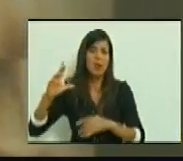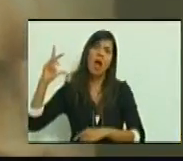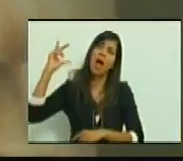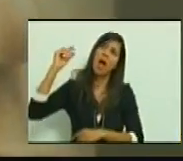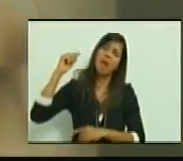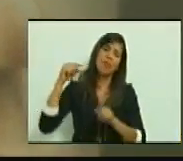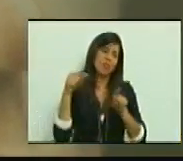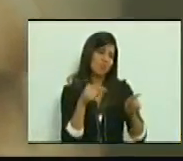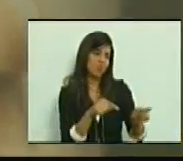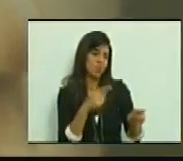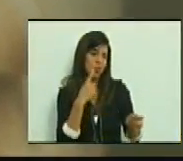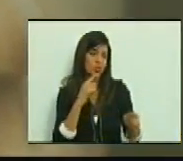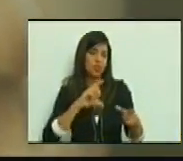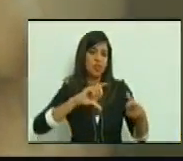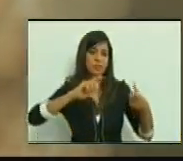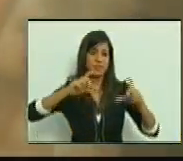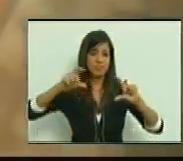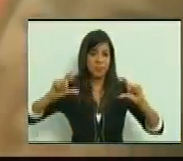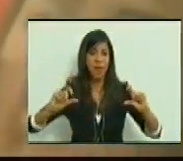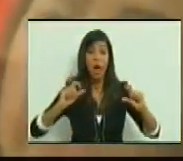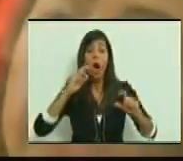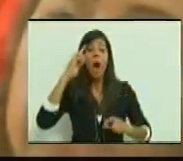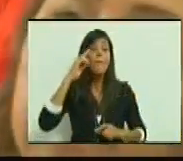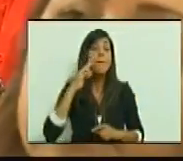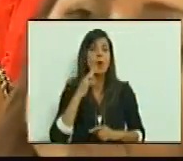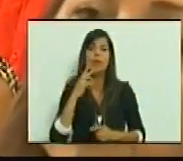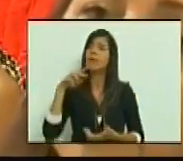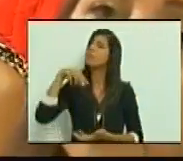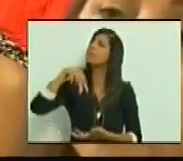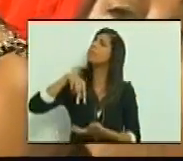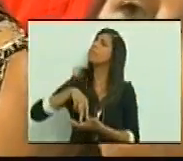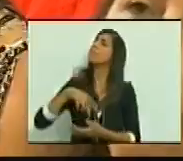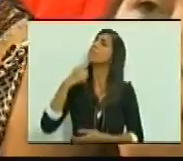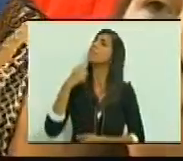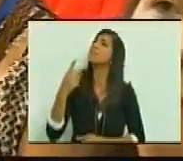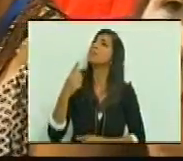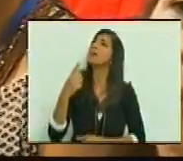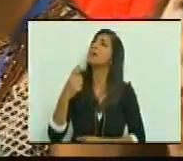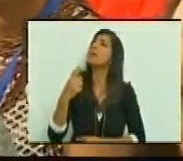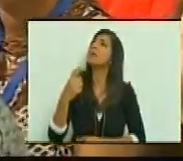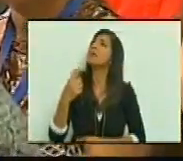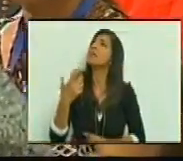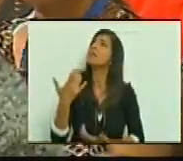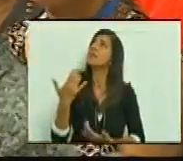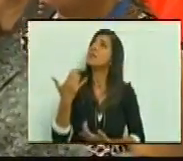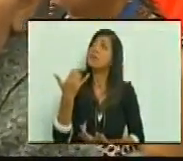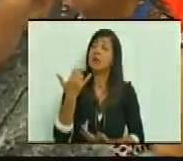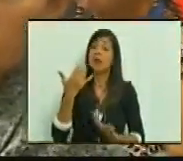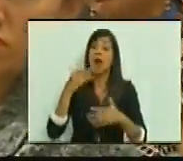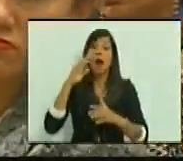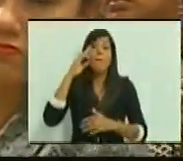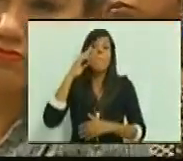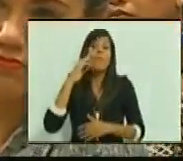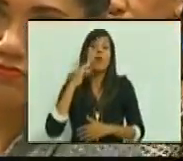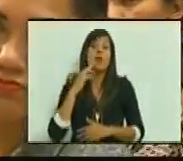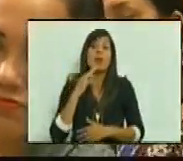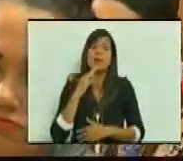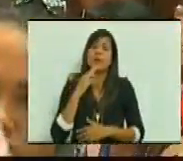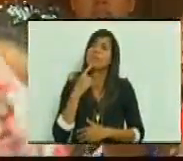su eternidad, pero Bolívar se levantó y le dijo, si no me equivoco, le dijo, no